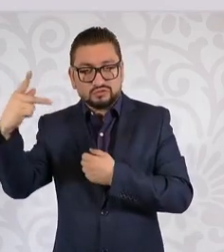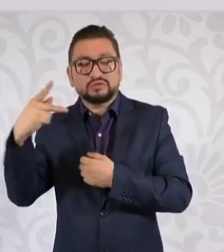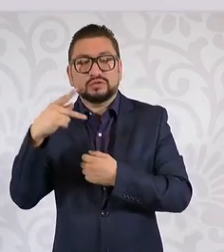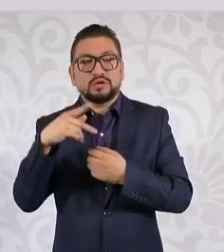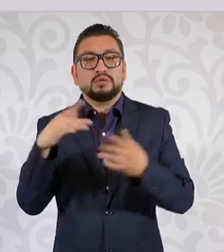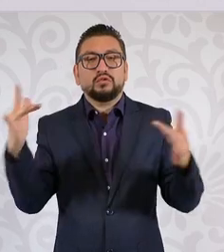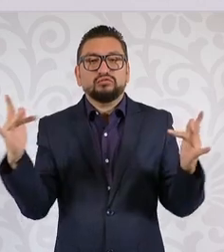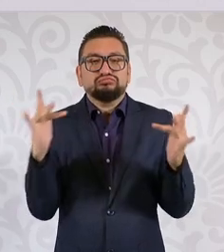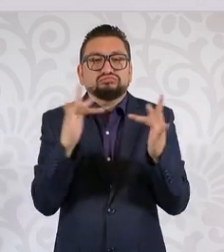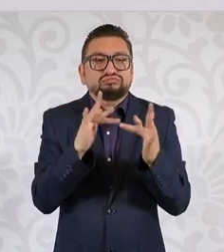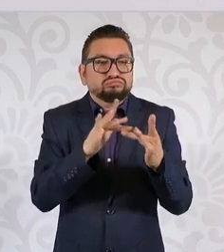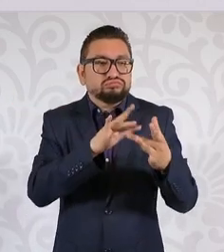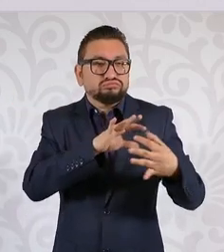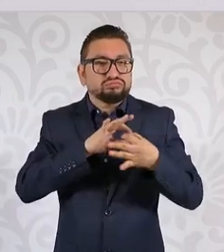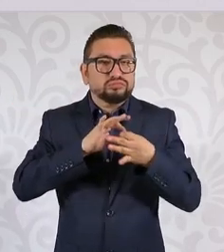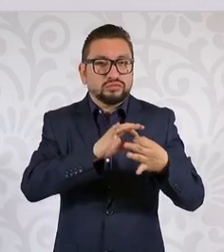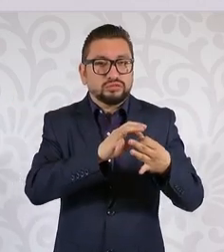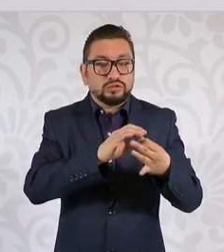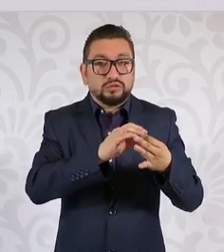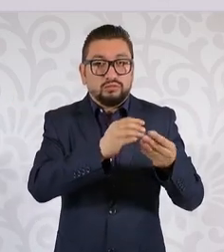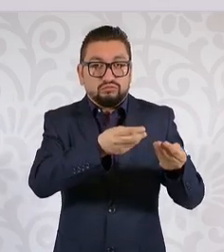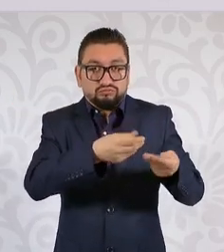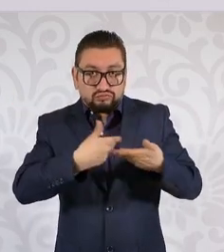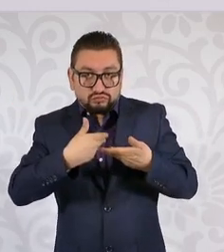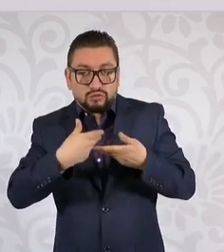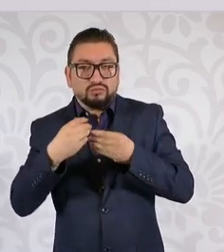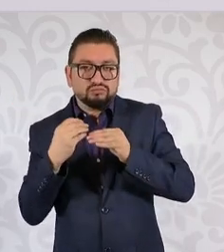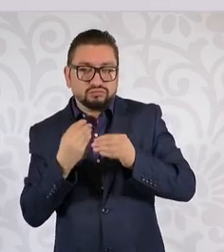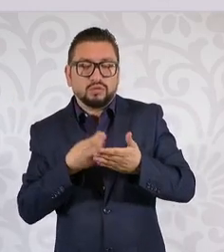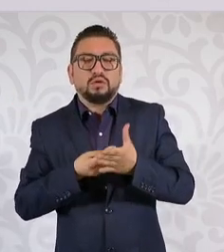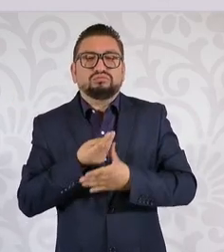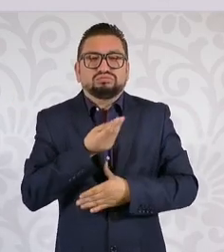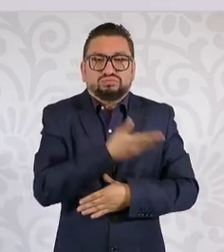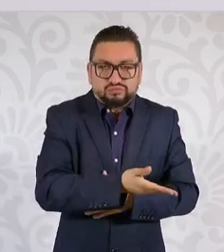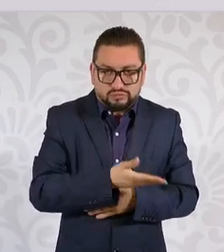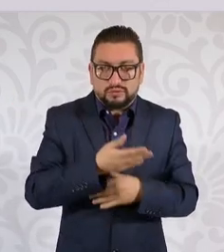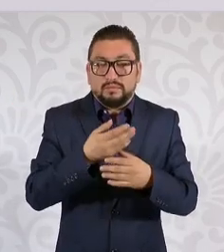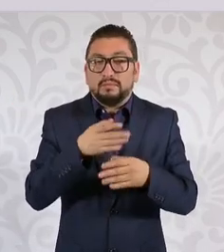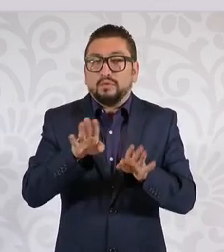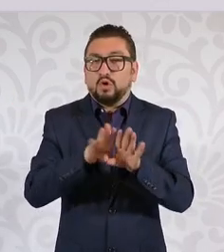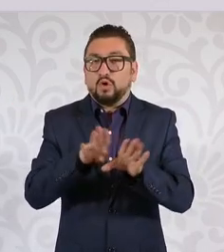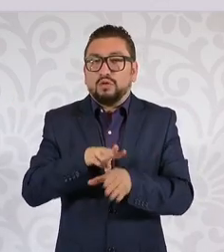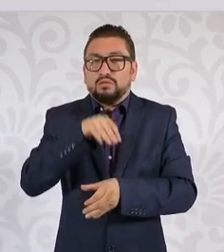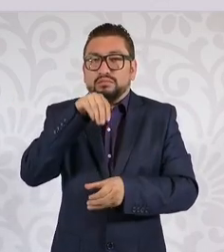relación bilateral que era privada